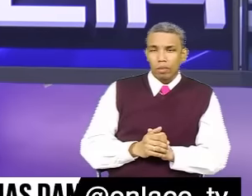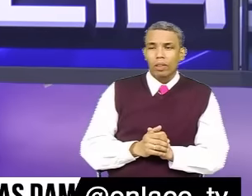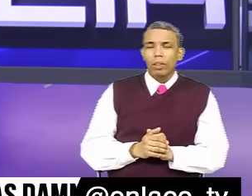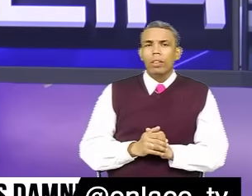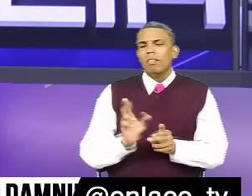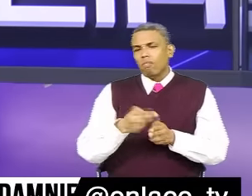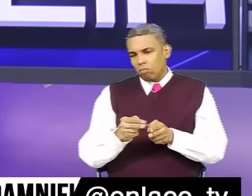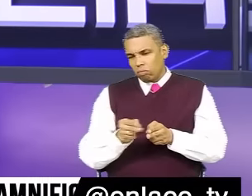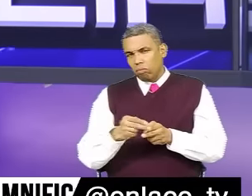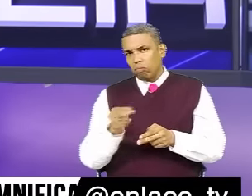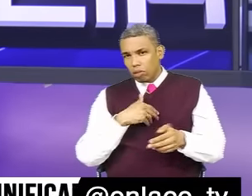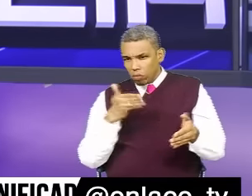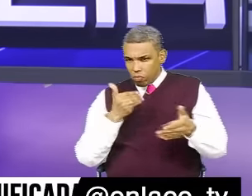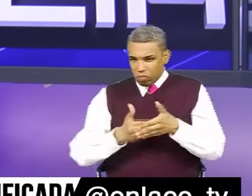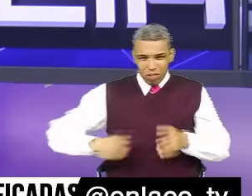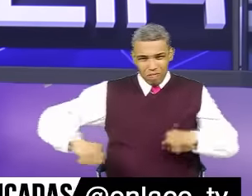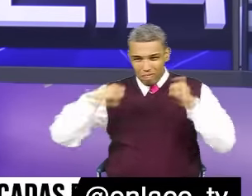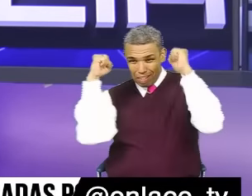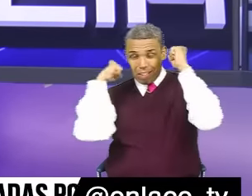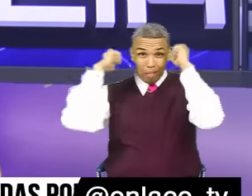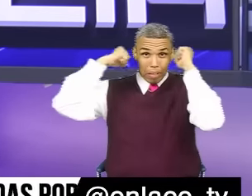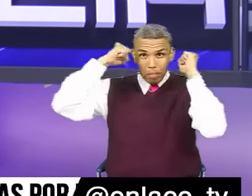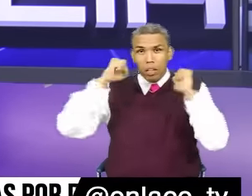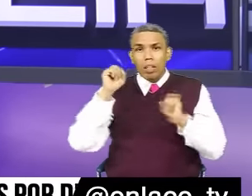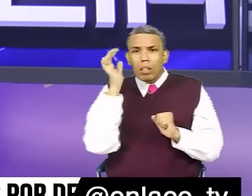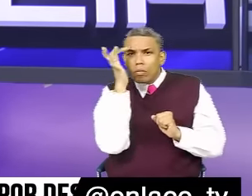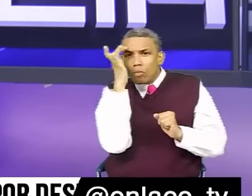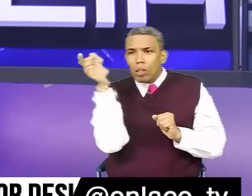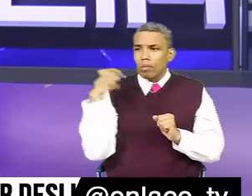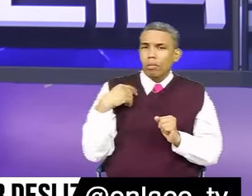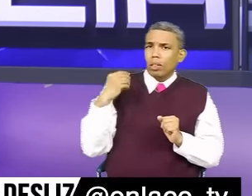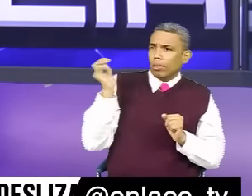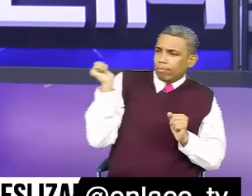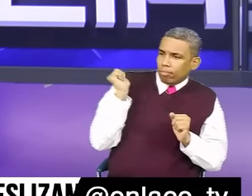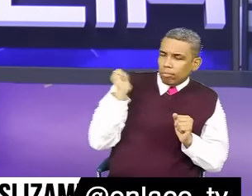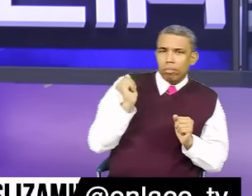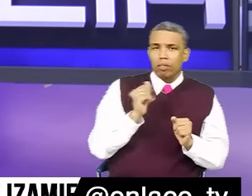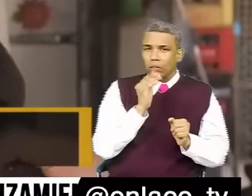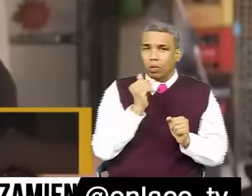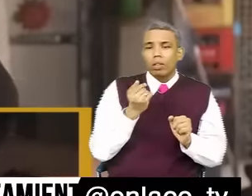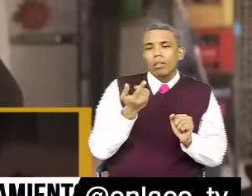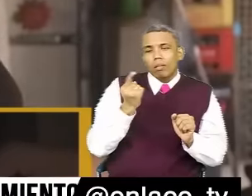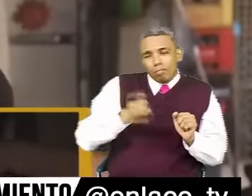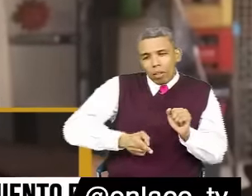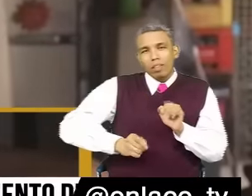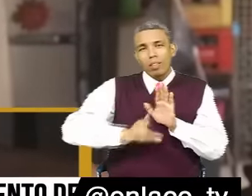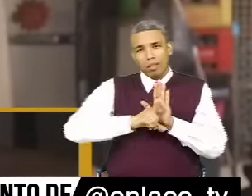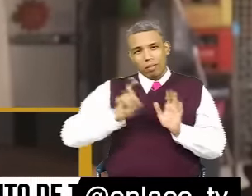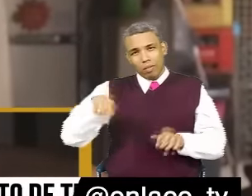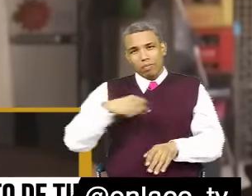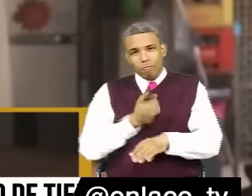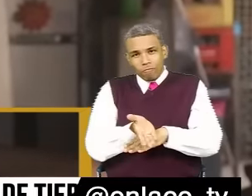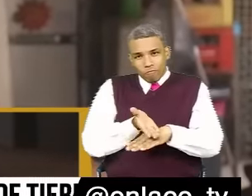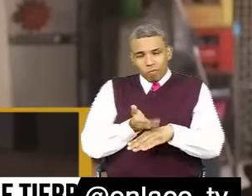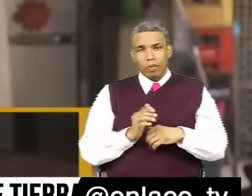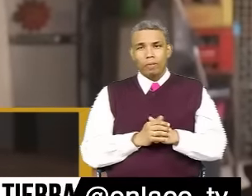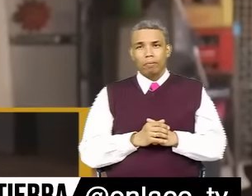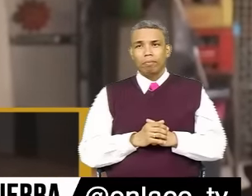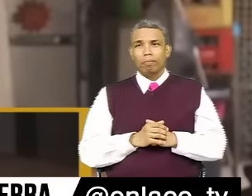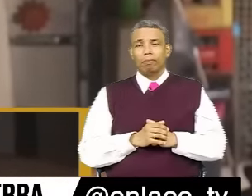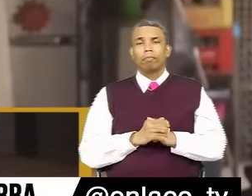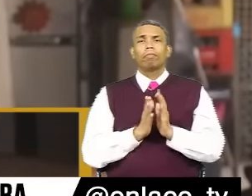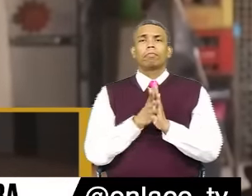una sentencia de la Corte Constitucional que les garantice la pensión de jubilación. Porque no han firmado los 3 magistrados, no han